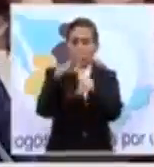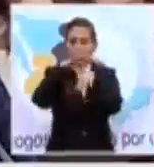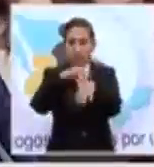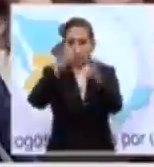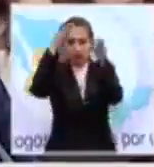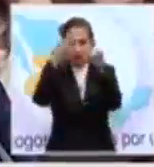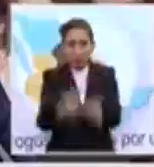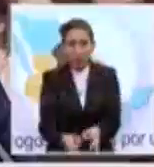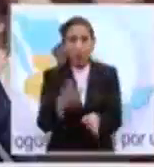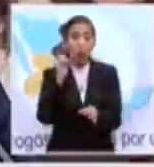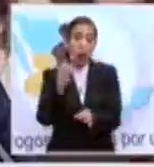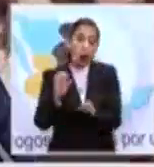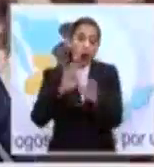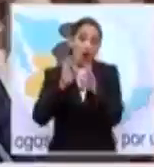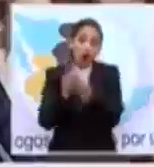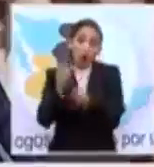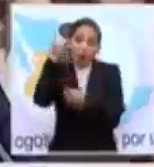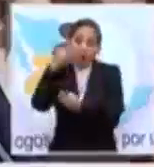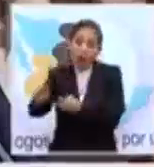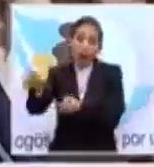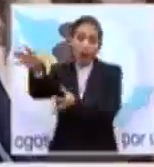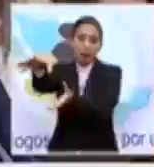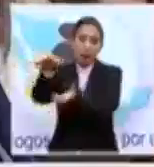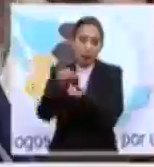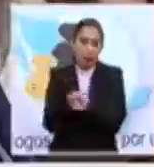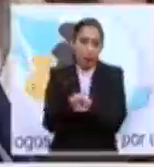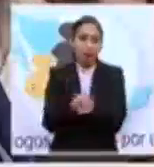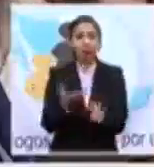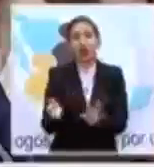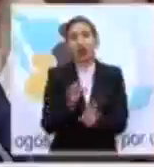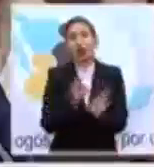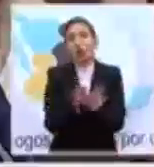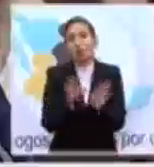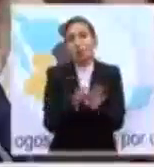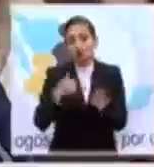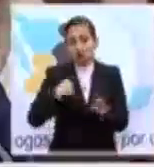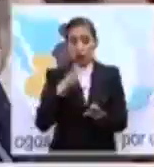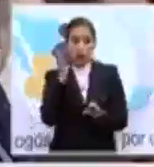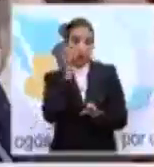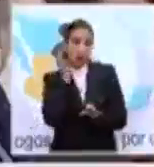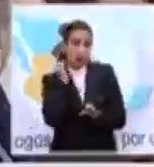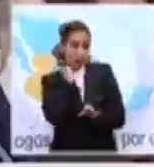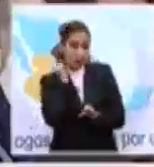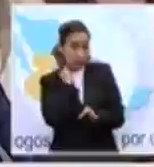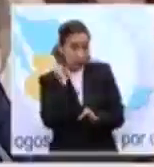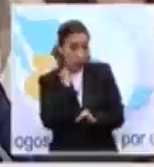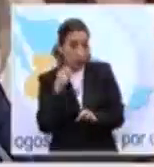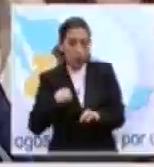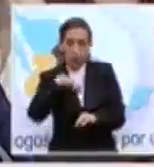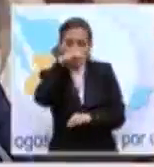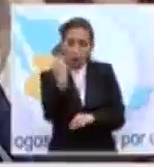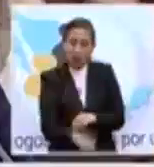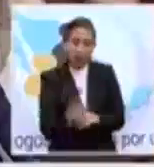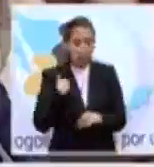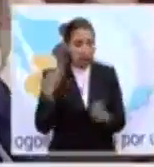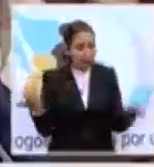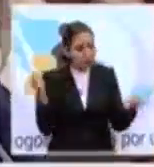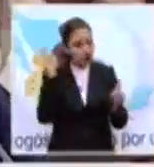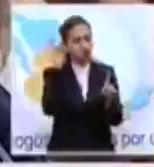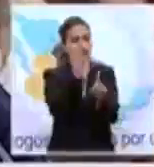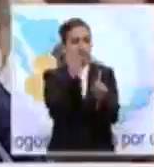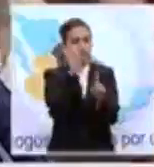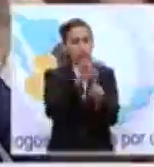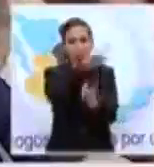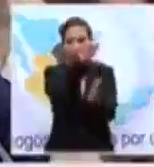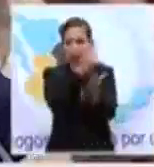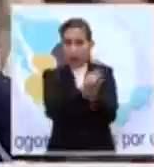adecuada o a los medios para obtenerla. Como poder legislativo, tenemos la obligación de incidir en el marco